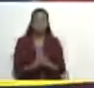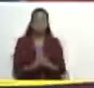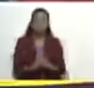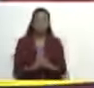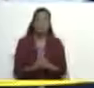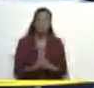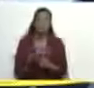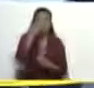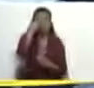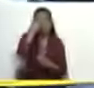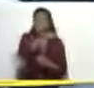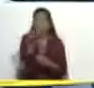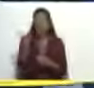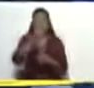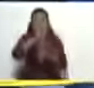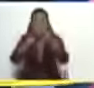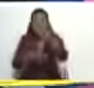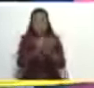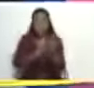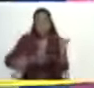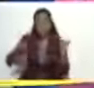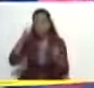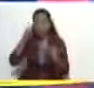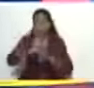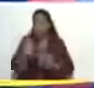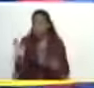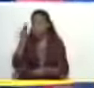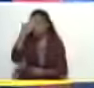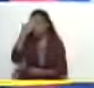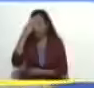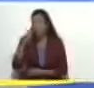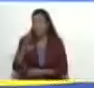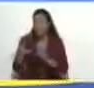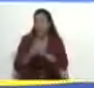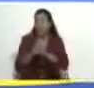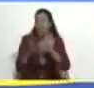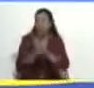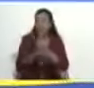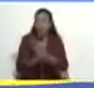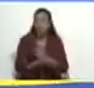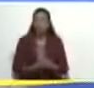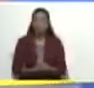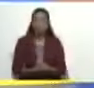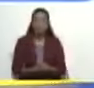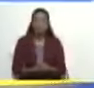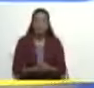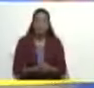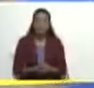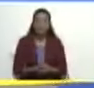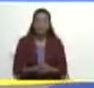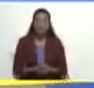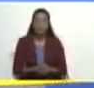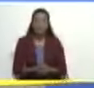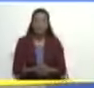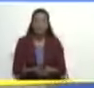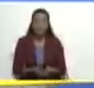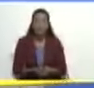No sé si usted, señora vicepresidenta, quisiera hablar de esta ley. Yo pido, no está de más,